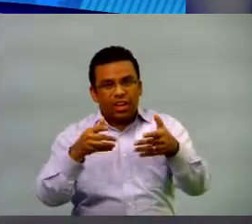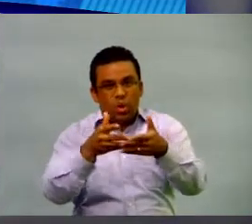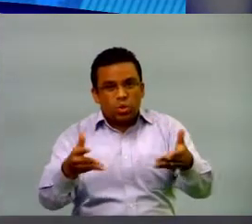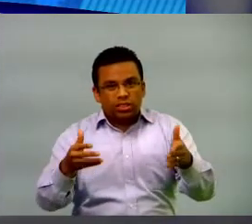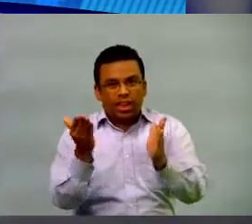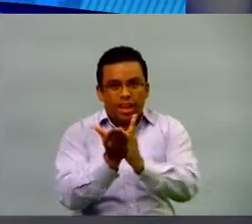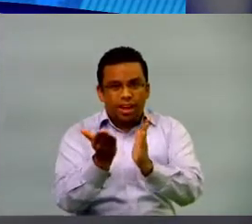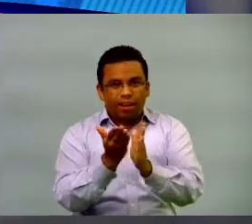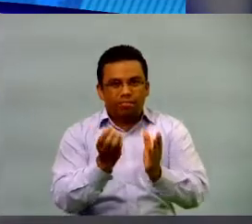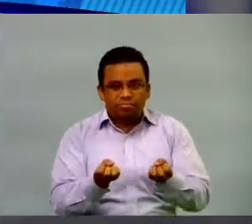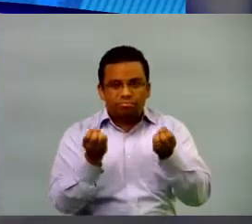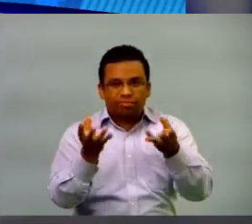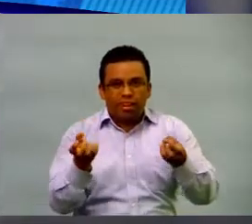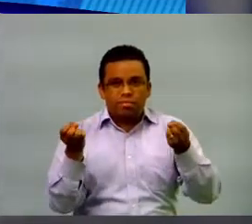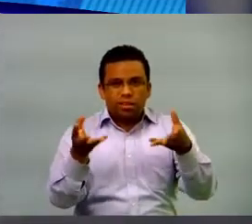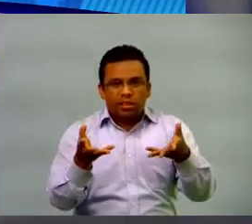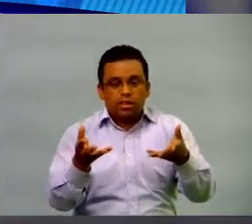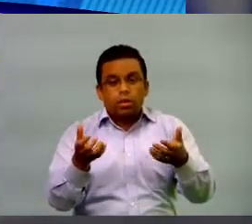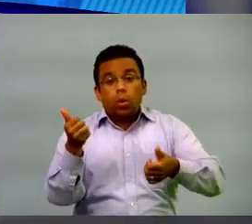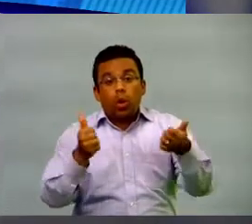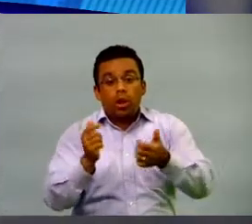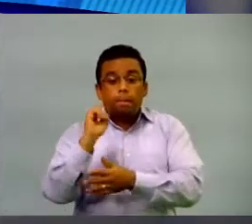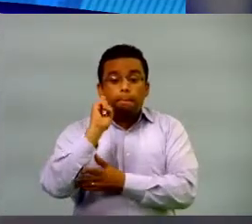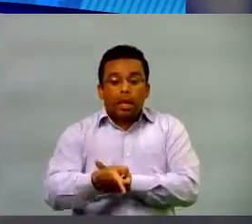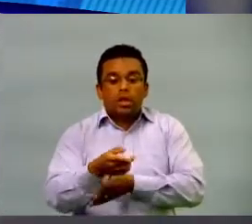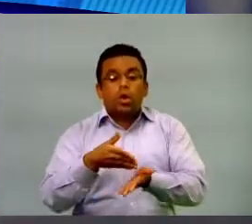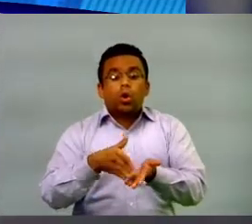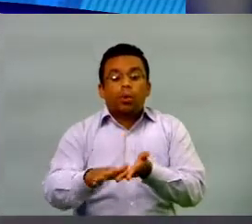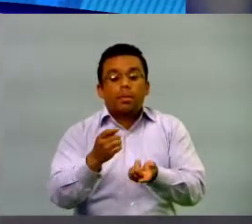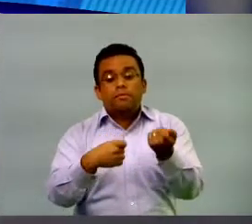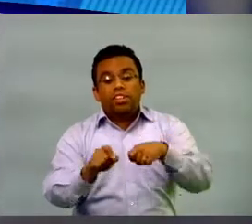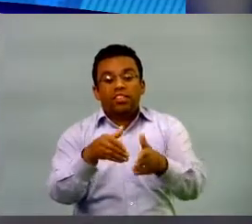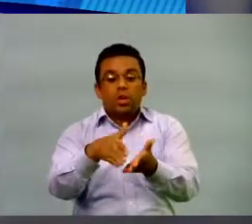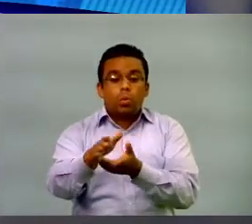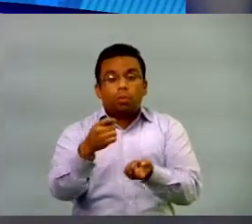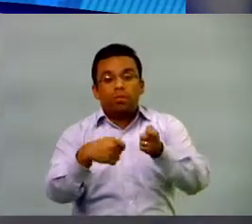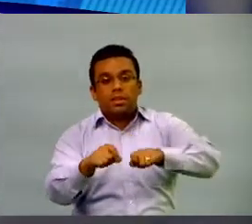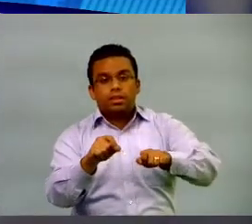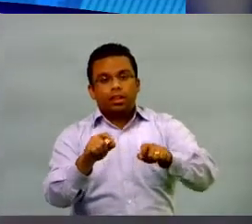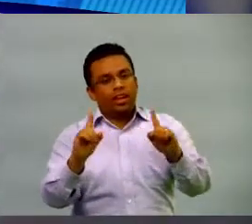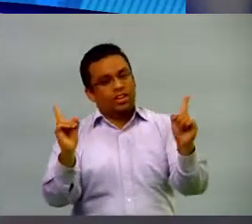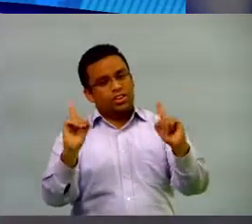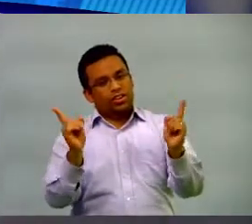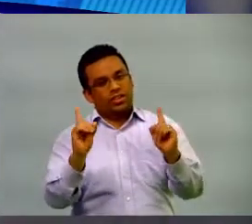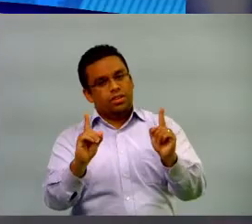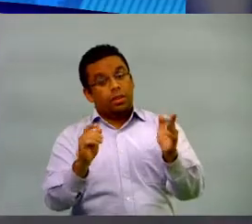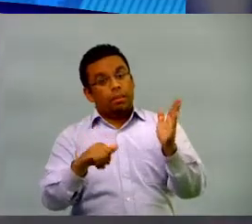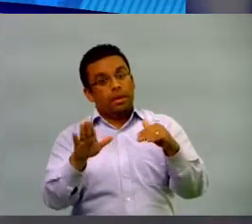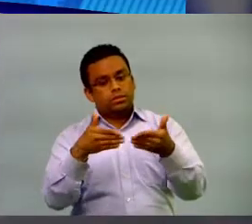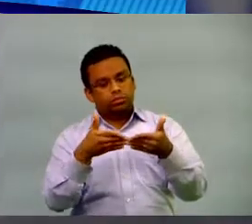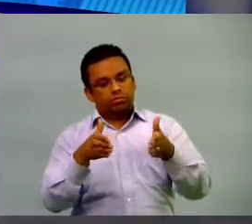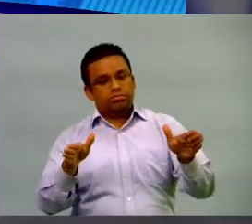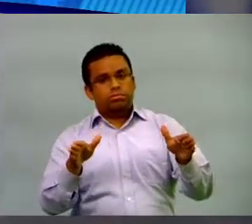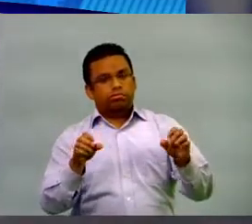no bajo el modelo de compra y vende recursos educativos, sino en un modelo un poco más